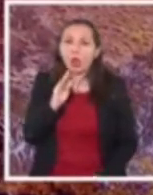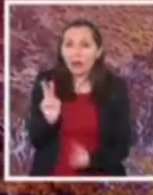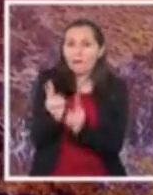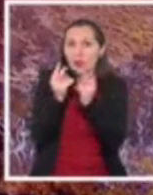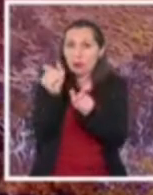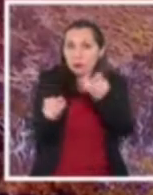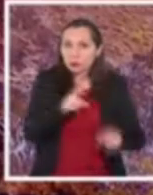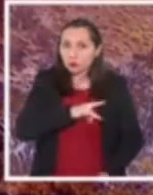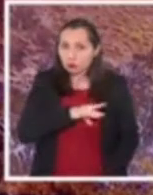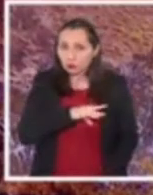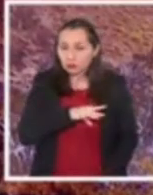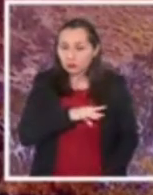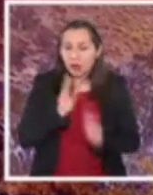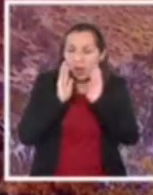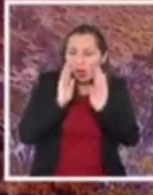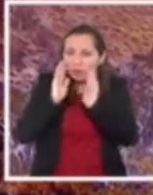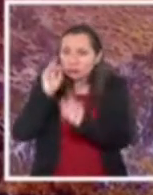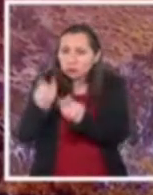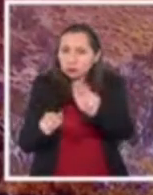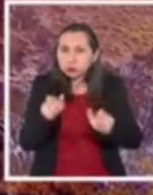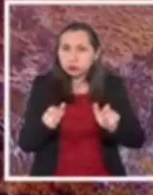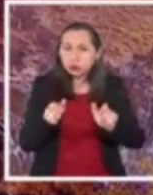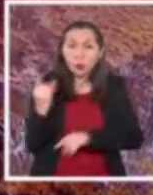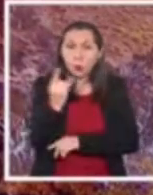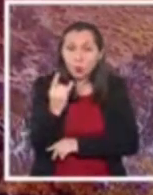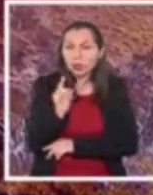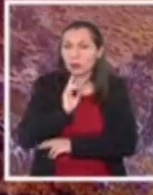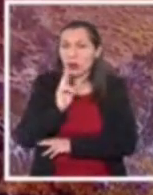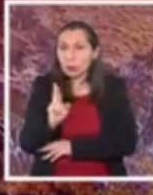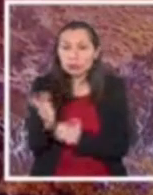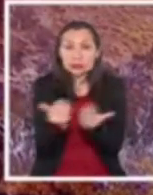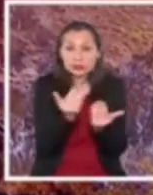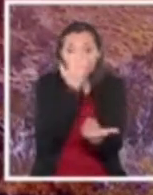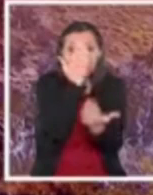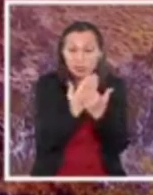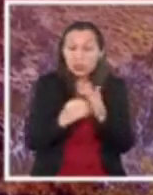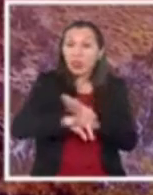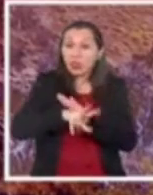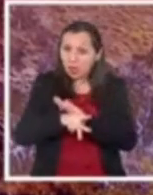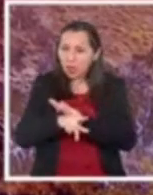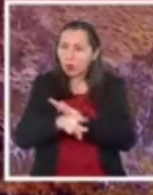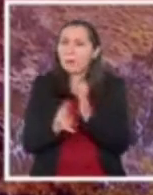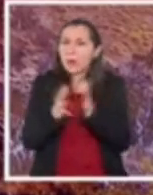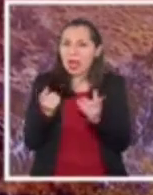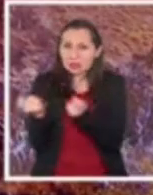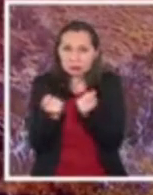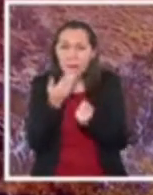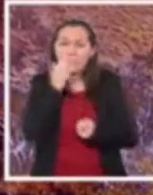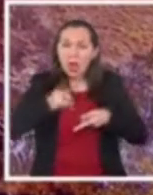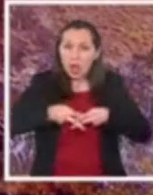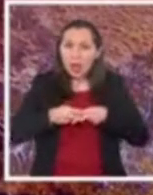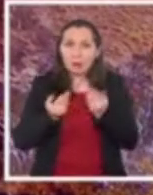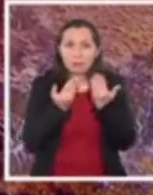compatriotas atendiendo las urgencias y necesidades enfrentar la delincuencia con más recursos y mejores herramientas